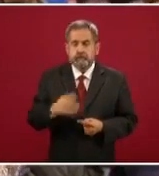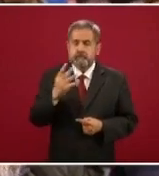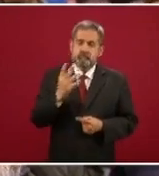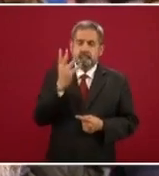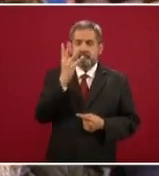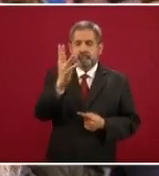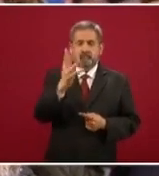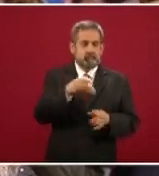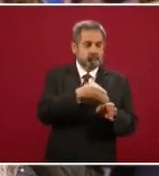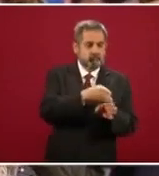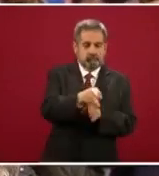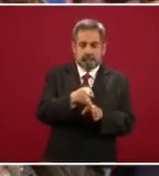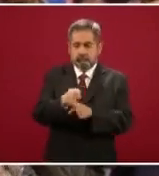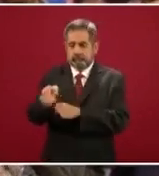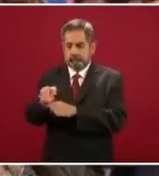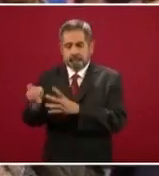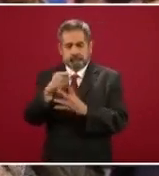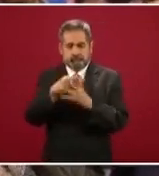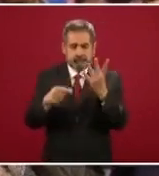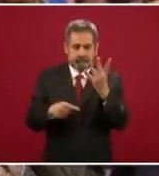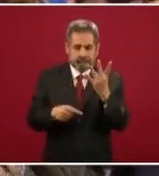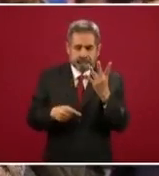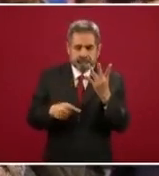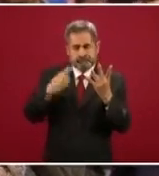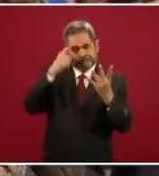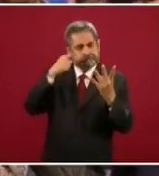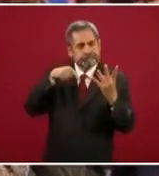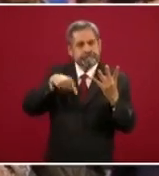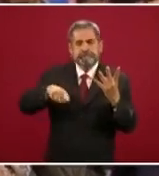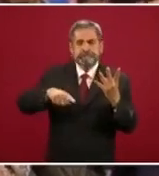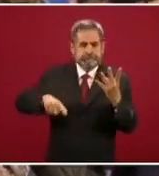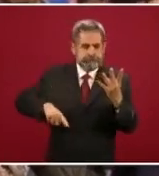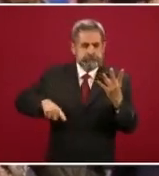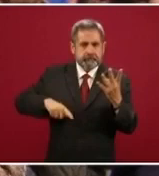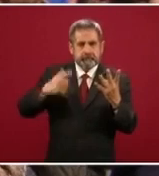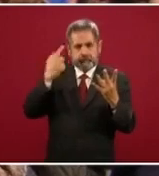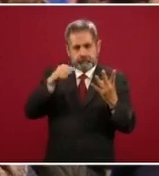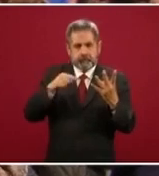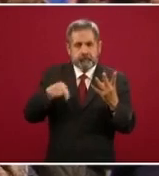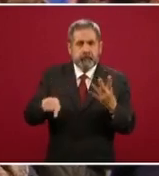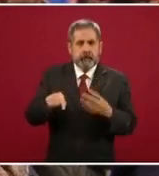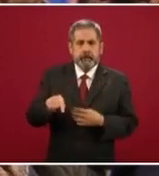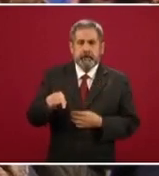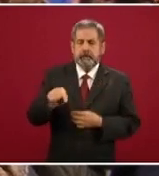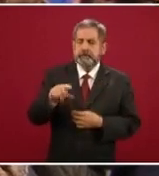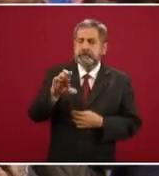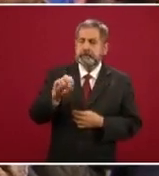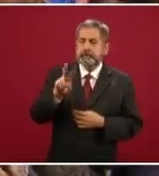acciones que está tomando su gobierno para el coronavirus,